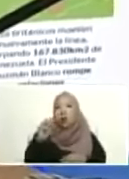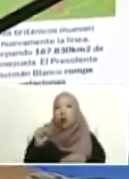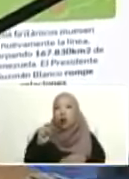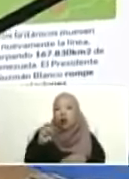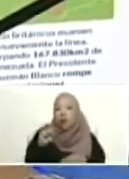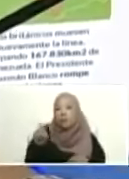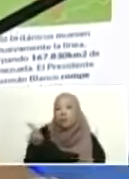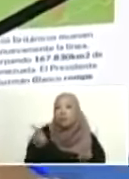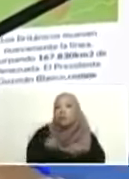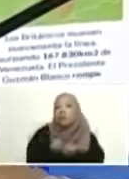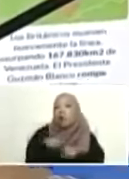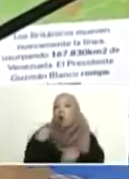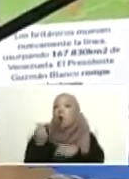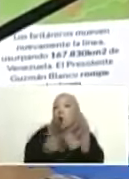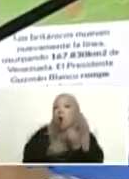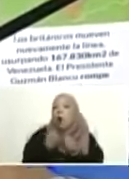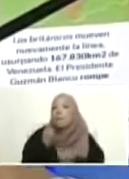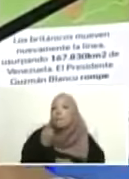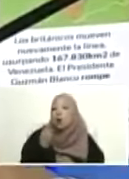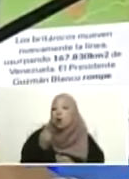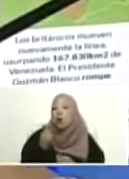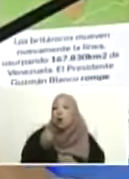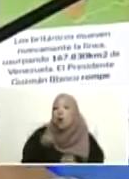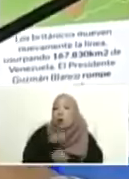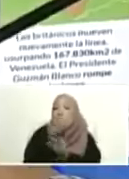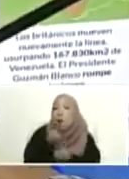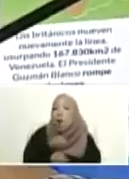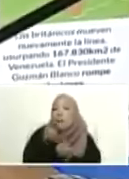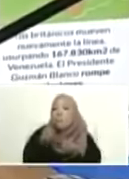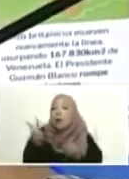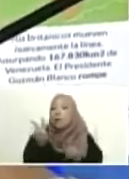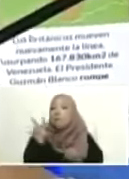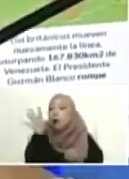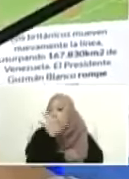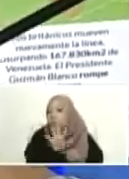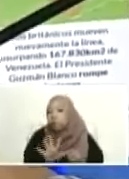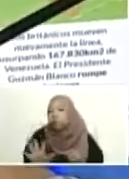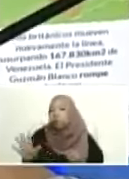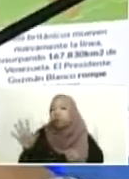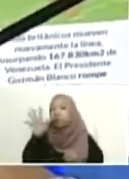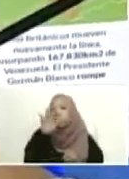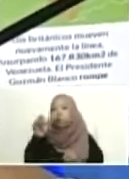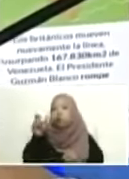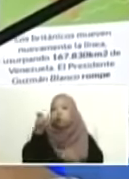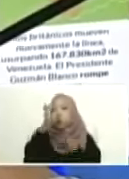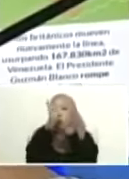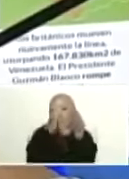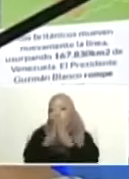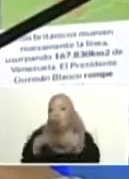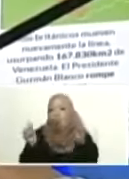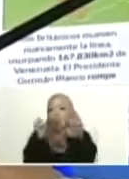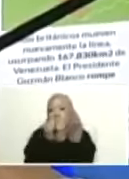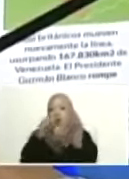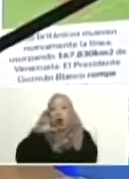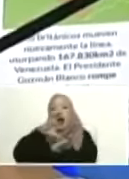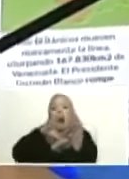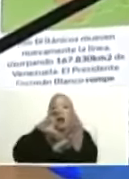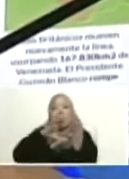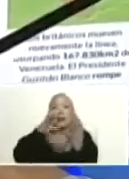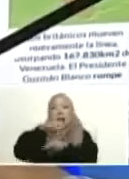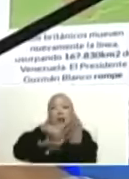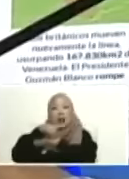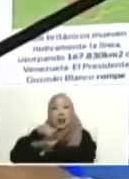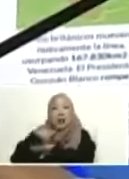época, comenzaron a publicar mapas en Londres, capital del imperio más poderoso para